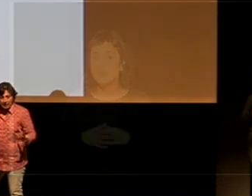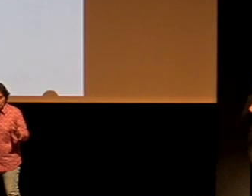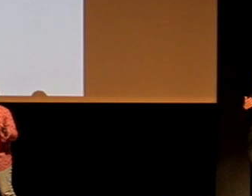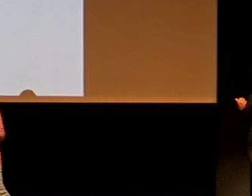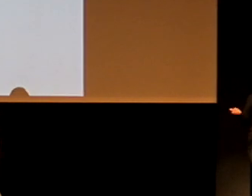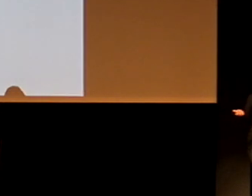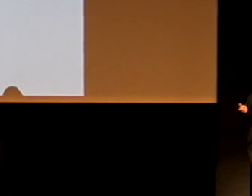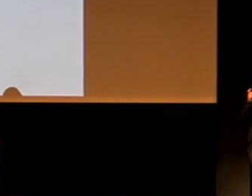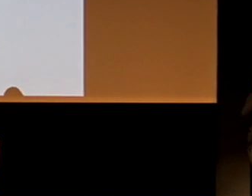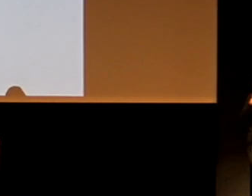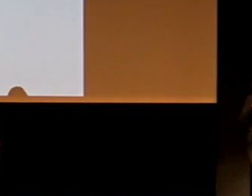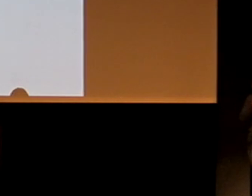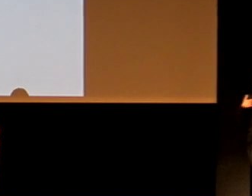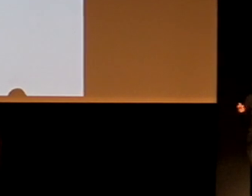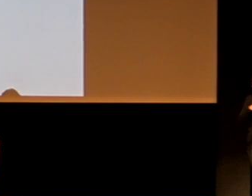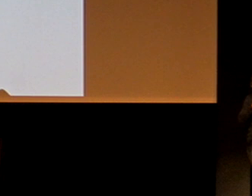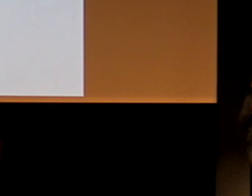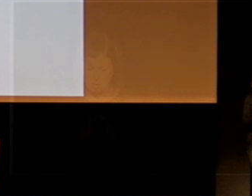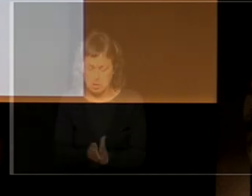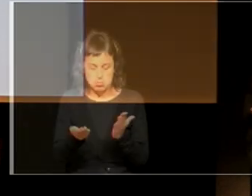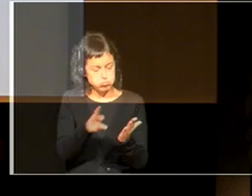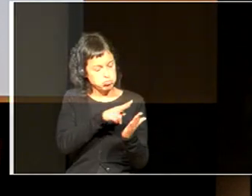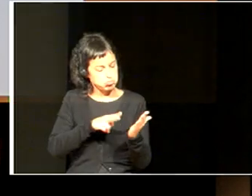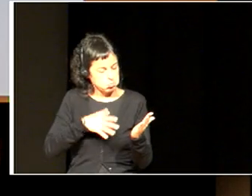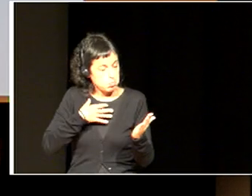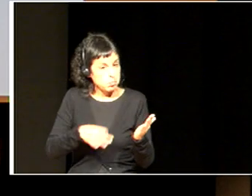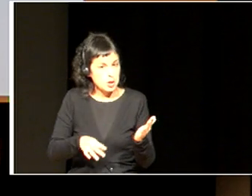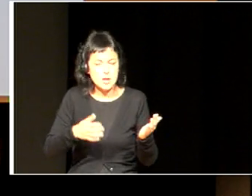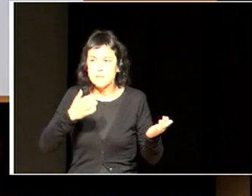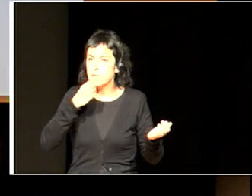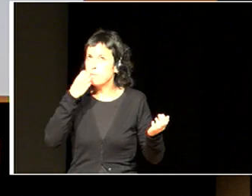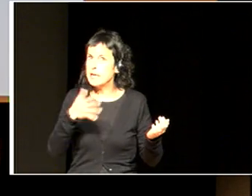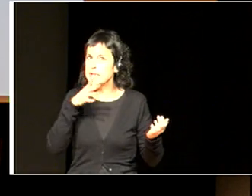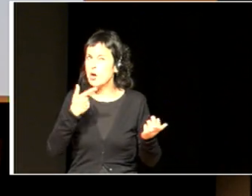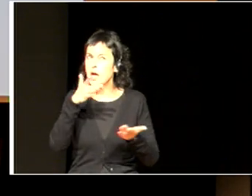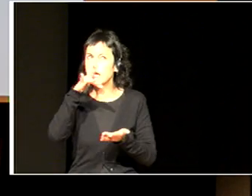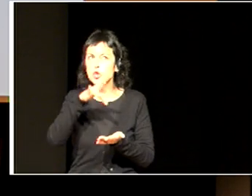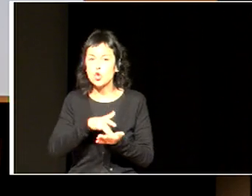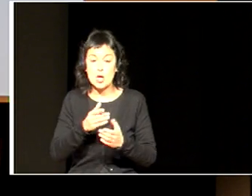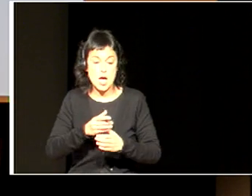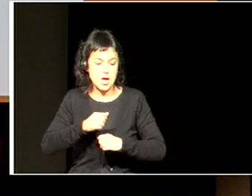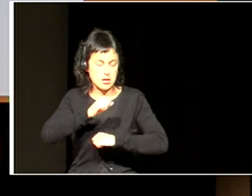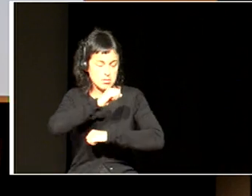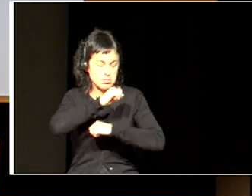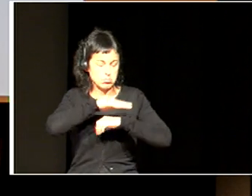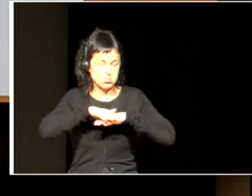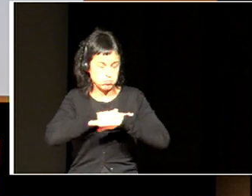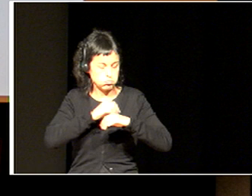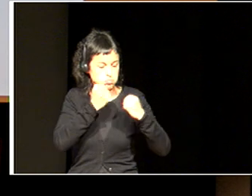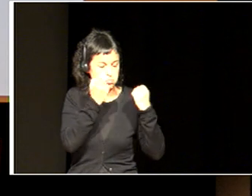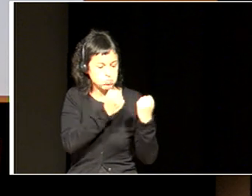quiera puede acudir a esos materiales y decir vale pues sí ahora estamos con este pilar de la coeducación que me proponen